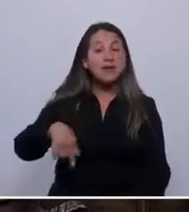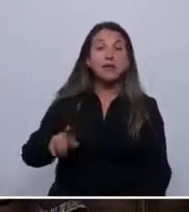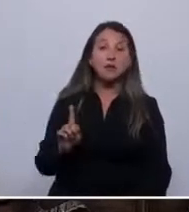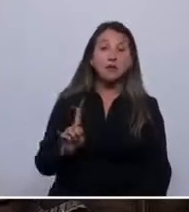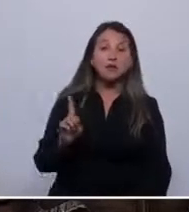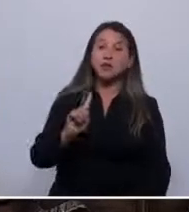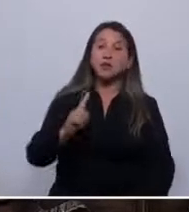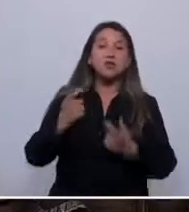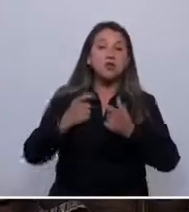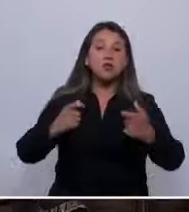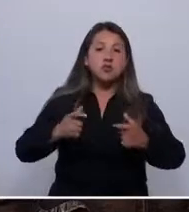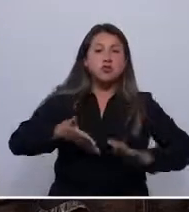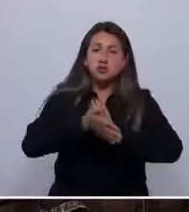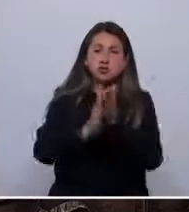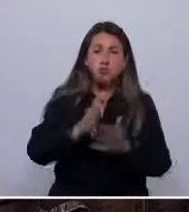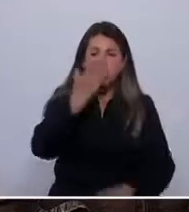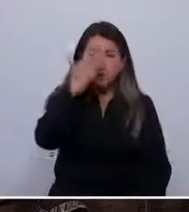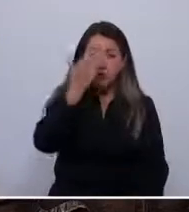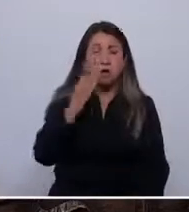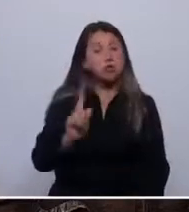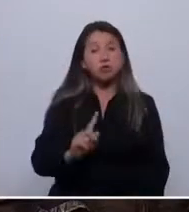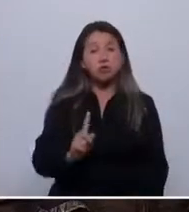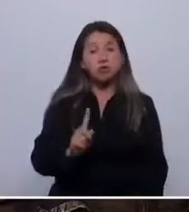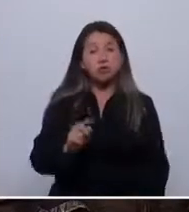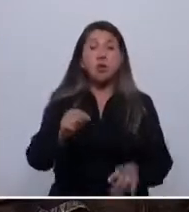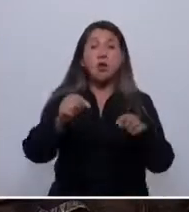somos todos malos. Aquí,